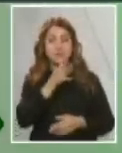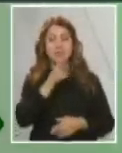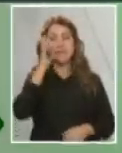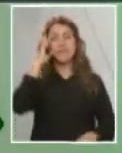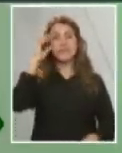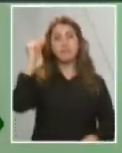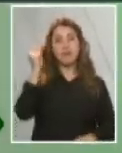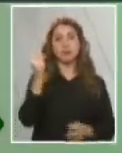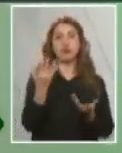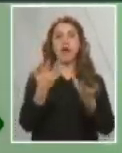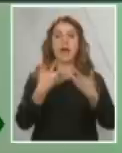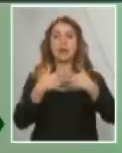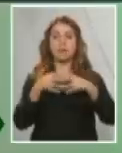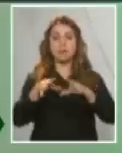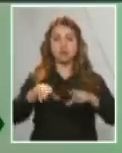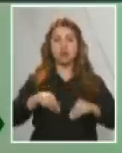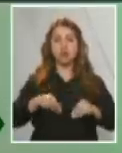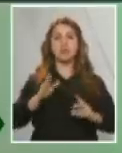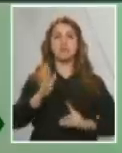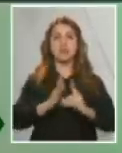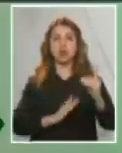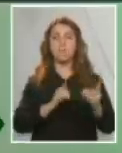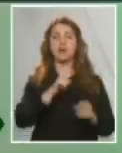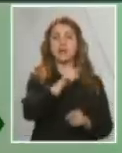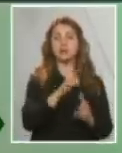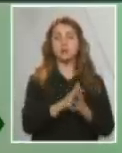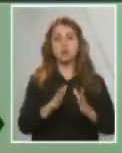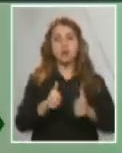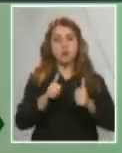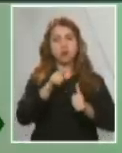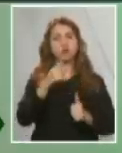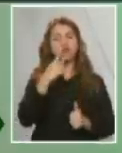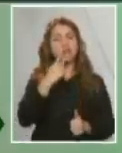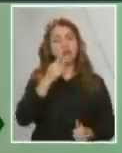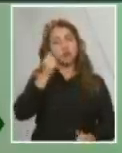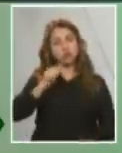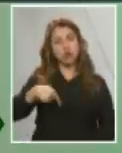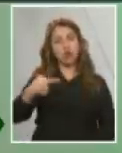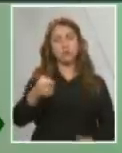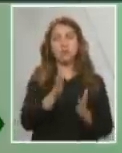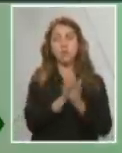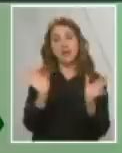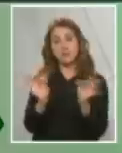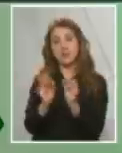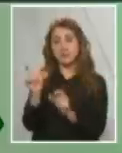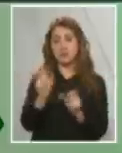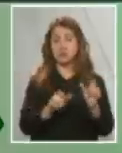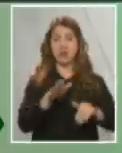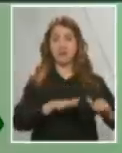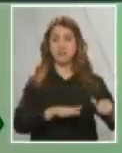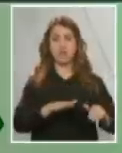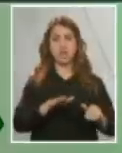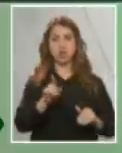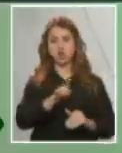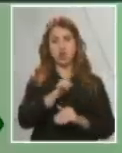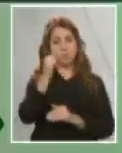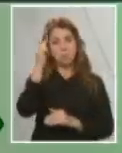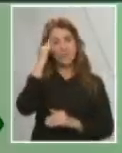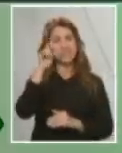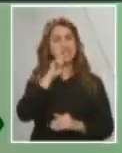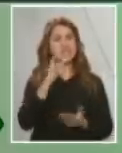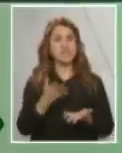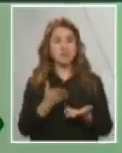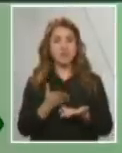inventos, adaptaciones, desarrollo, para ti son muy útiles en tu vida diaria, que le explique a la gente, porque la gente a veces ni se imagina lo que puede